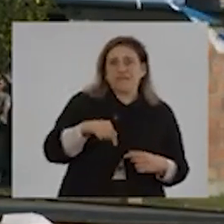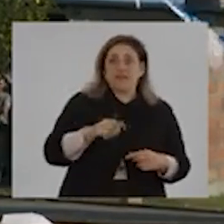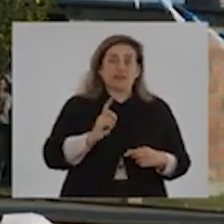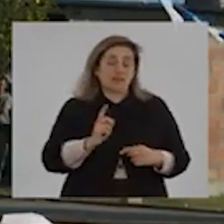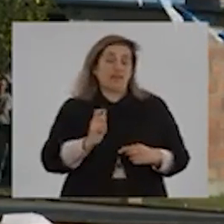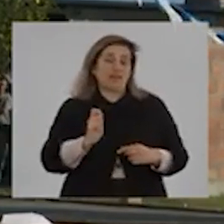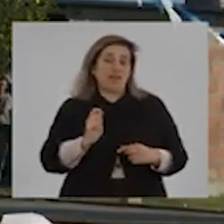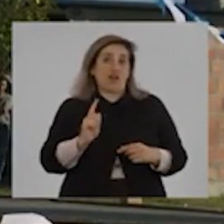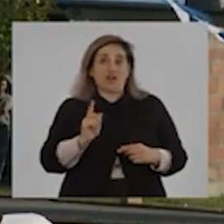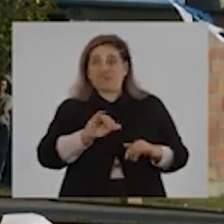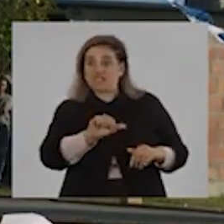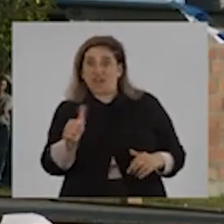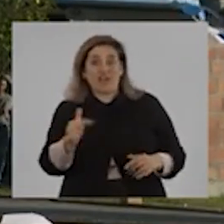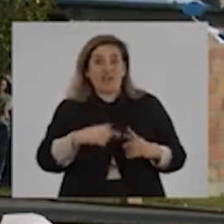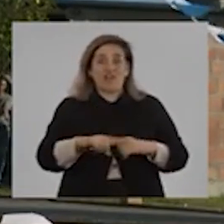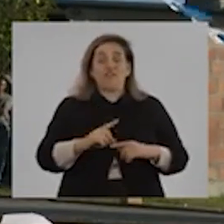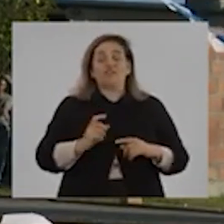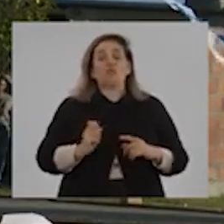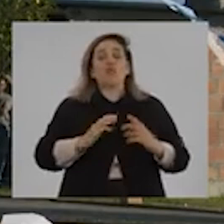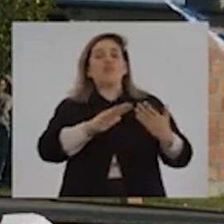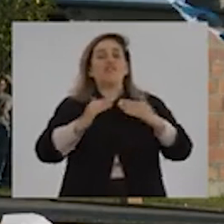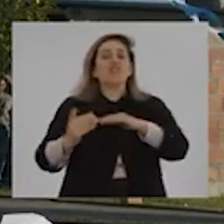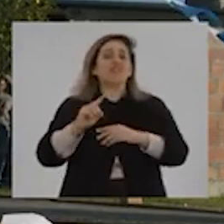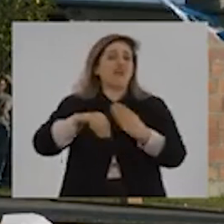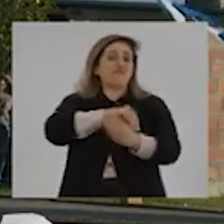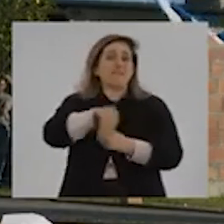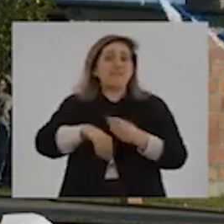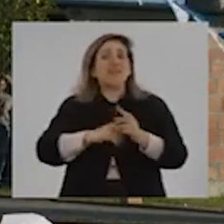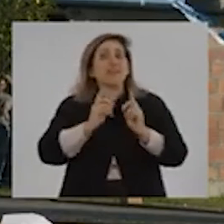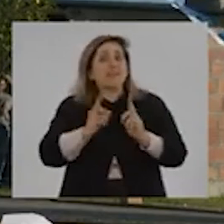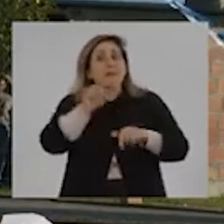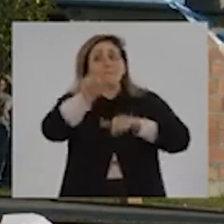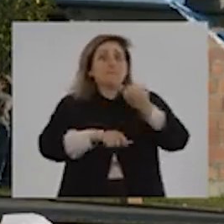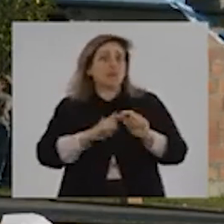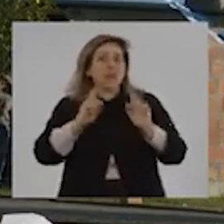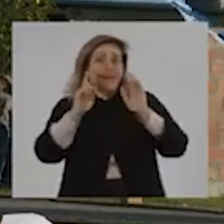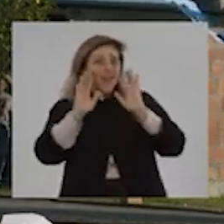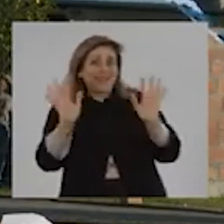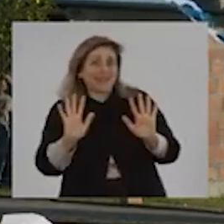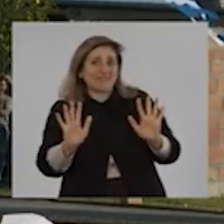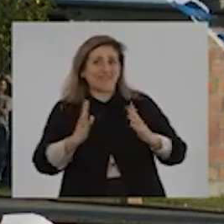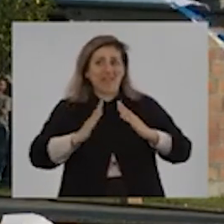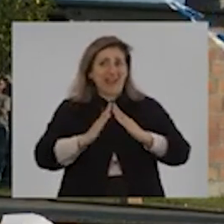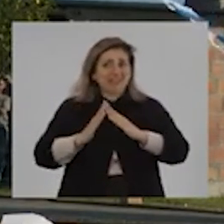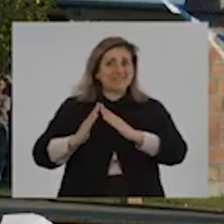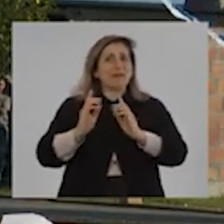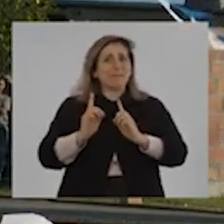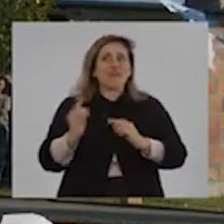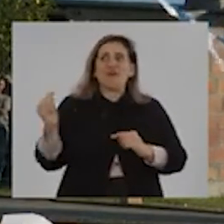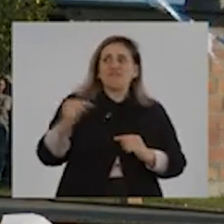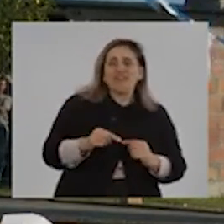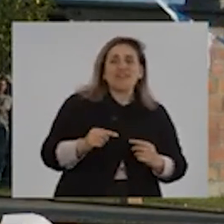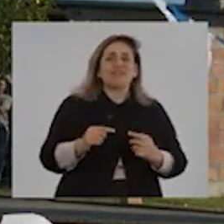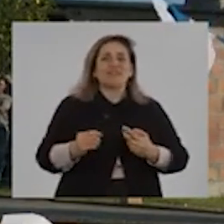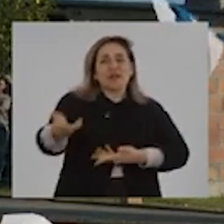de las viviendas, viene su familia, y viene la gente del pueblo que no tiene que ver. Y eso es muy lindo, porque es